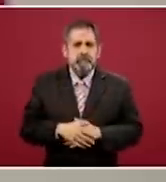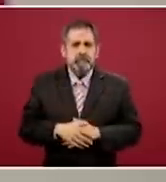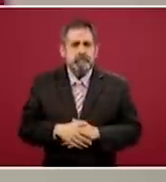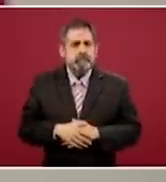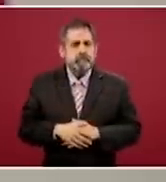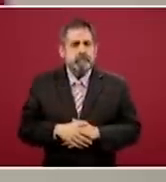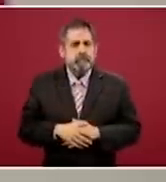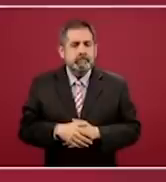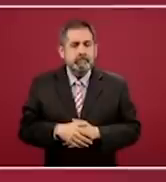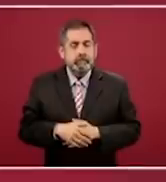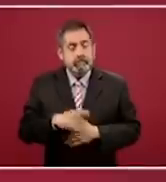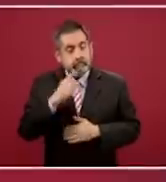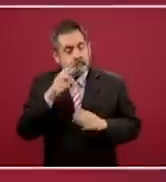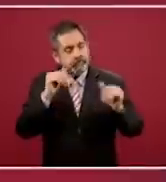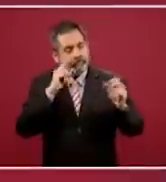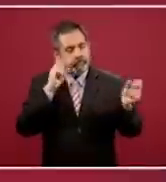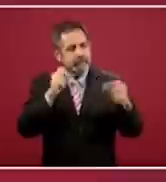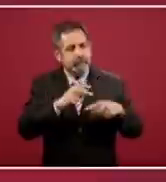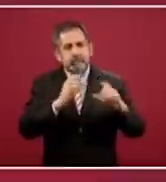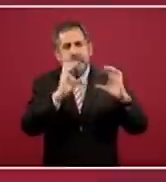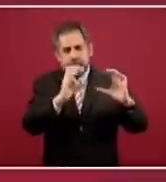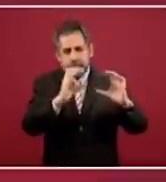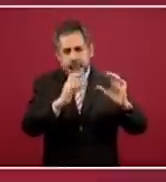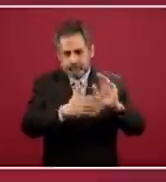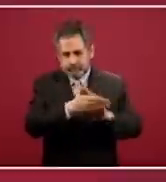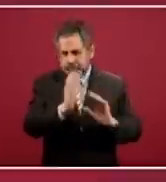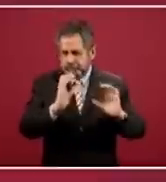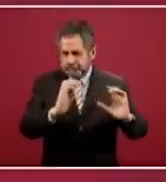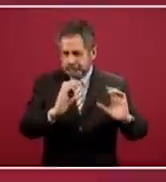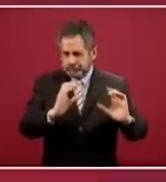decimos: cuídate, ándate con cuidado.